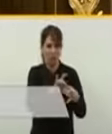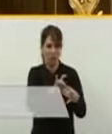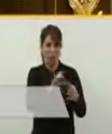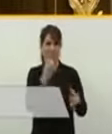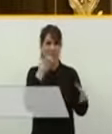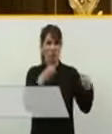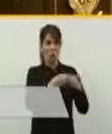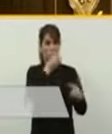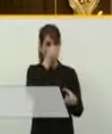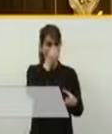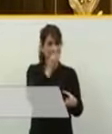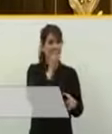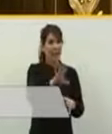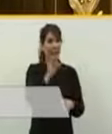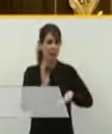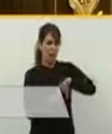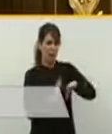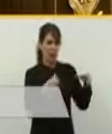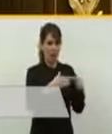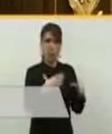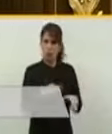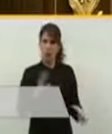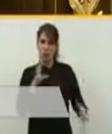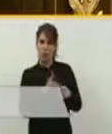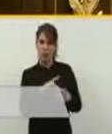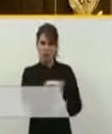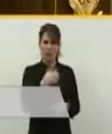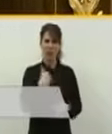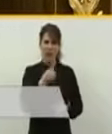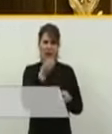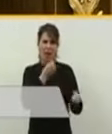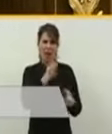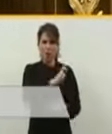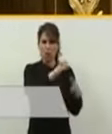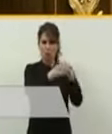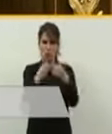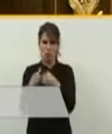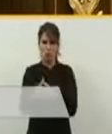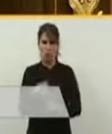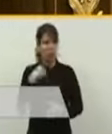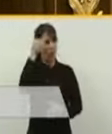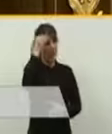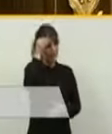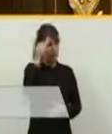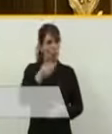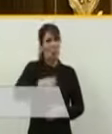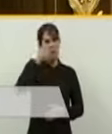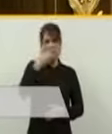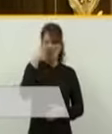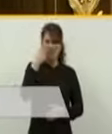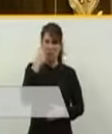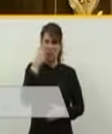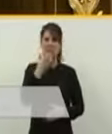la senda de la izquierda. Y creo que ese mensaje se ha repetido aquí por otras formaciones y creo que hubiera sido mucho más interesante venir aquí